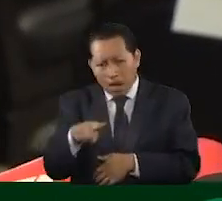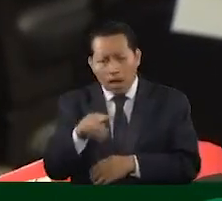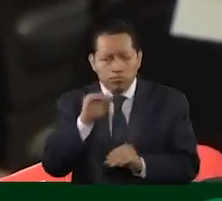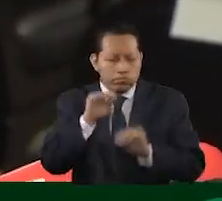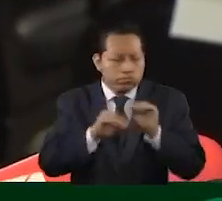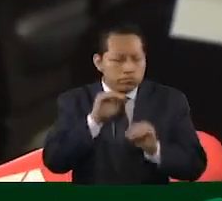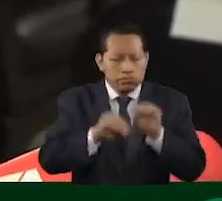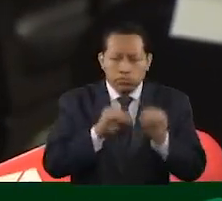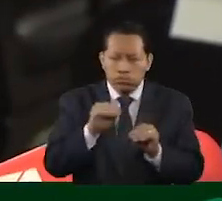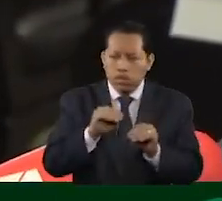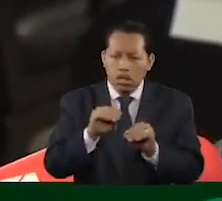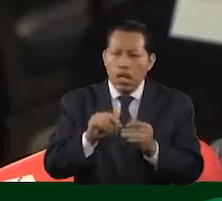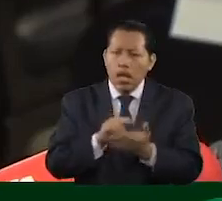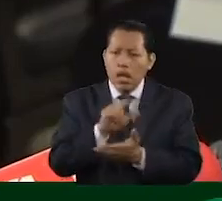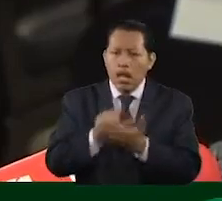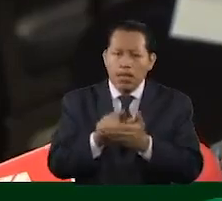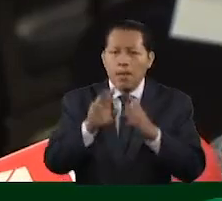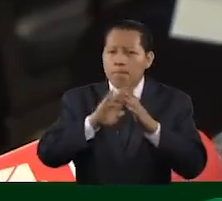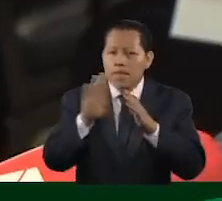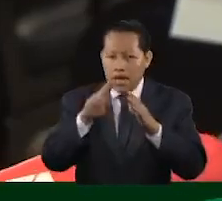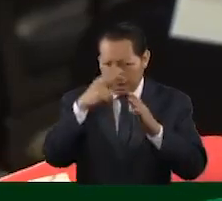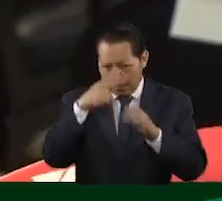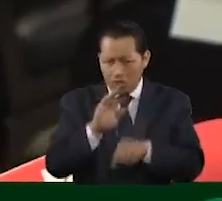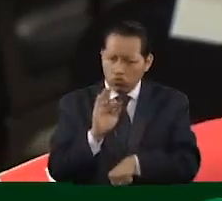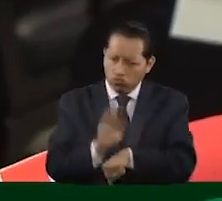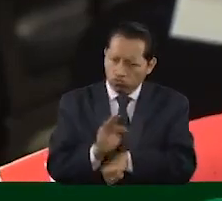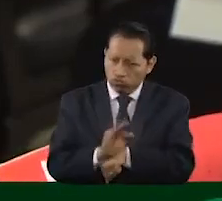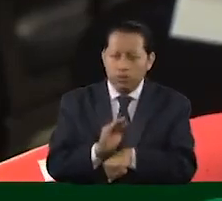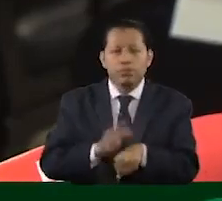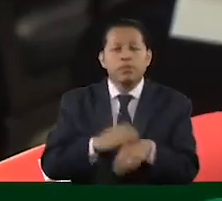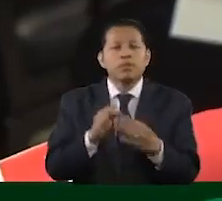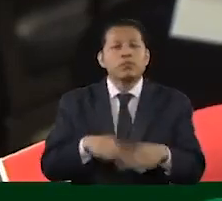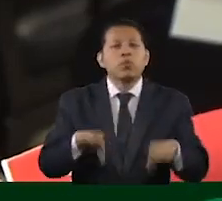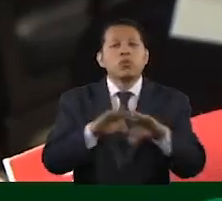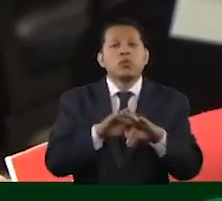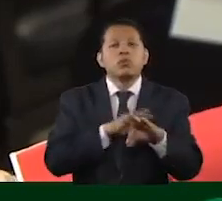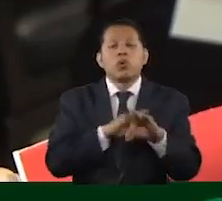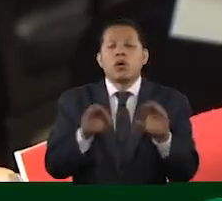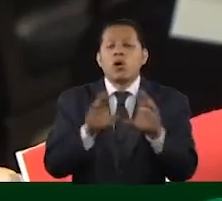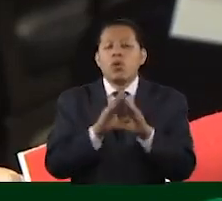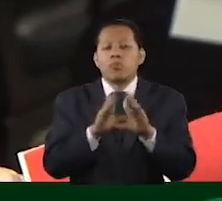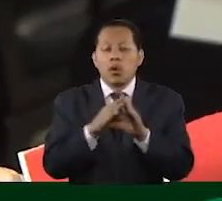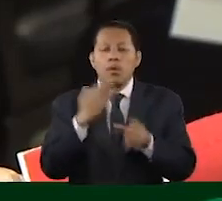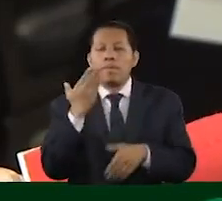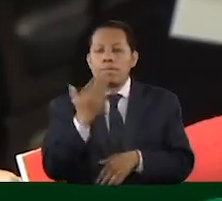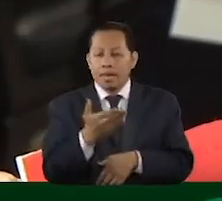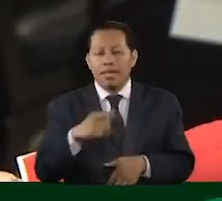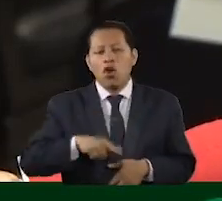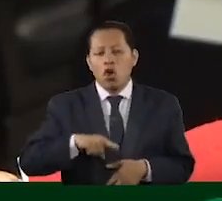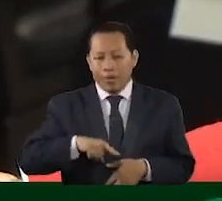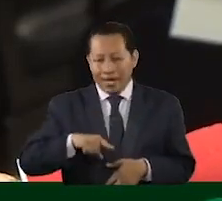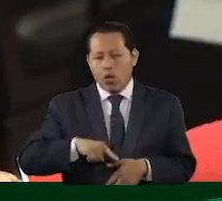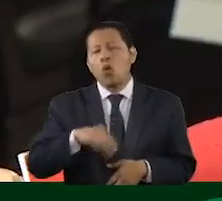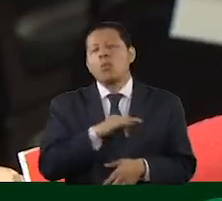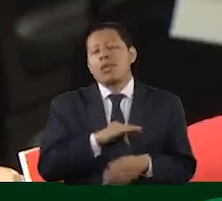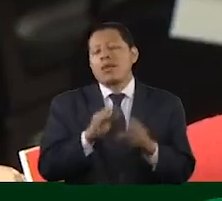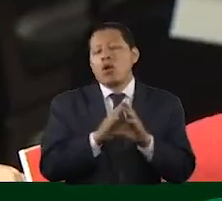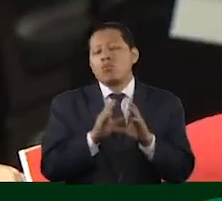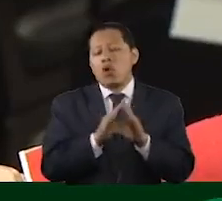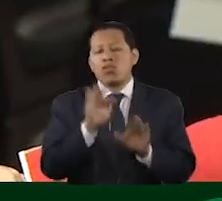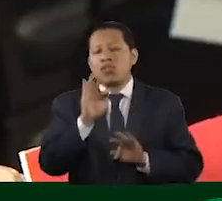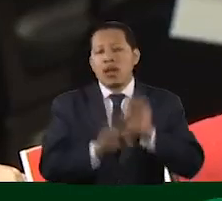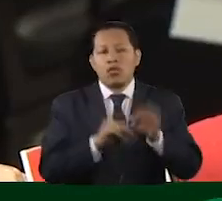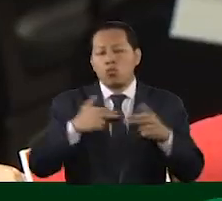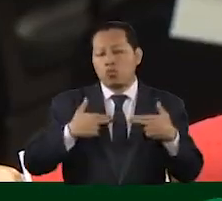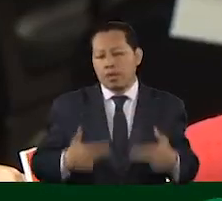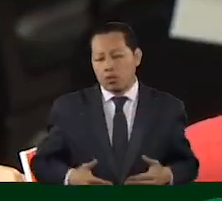legislativos que les den garantías a los migrantes en nuestro país, pero sobre todo también pedir al gobierno que haya un trato humano